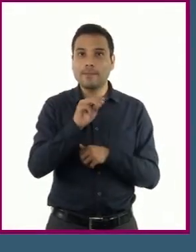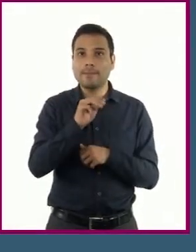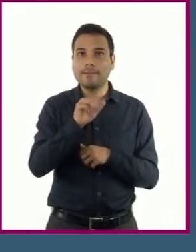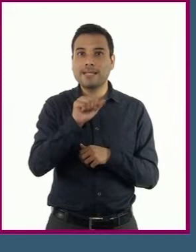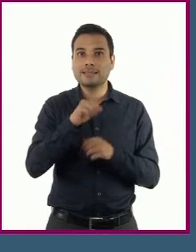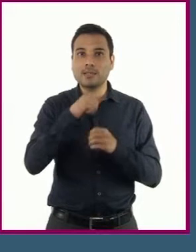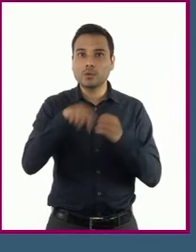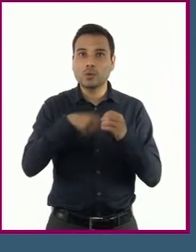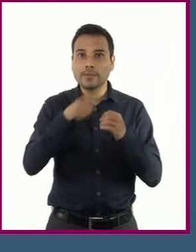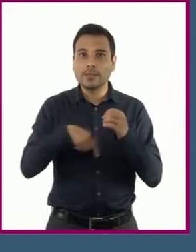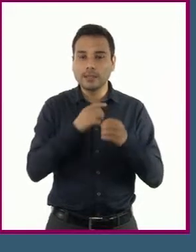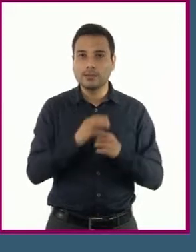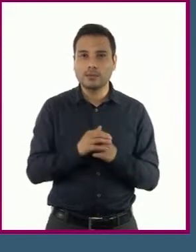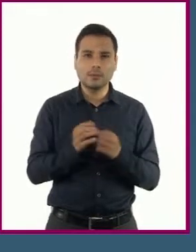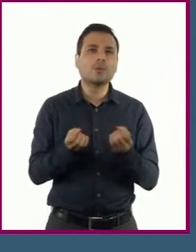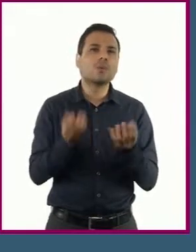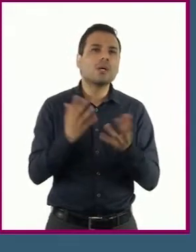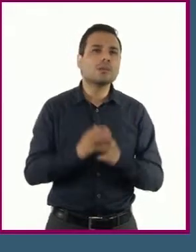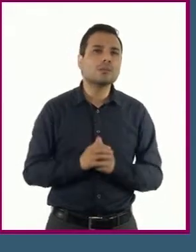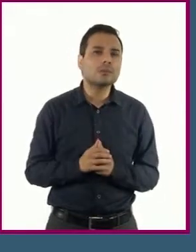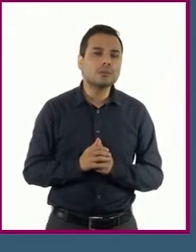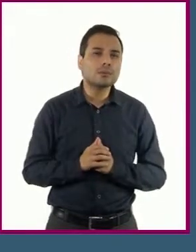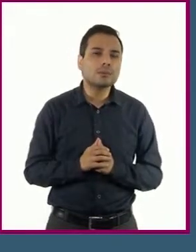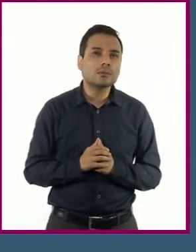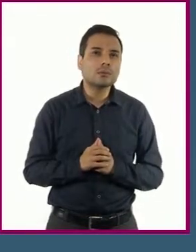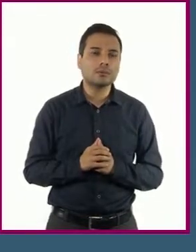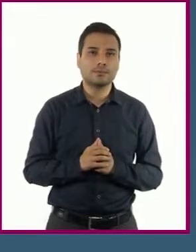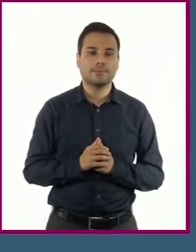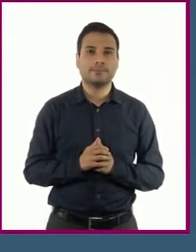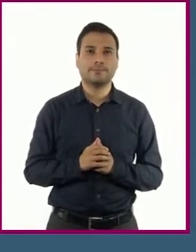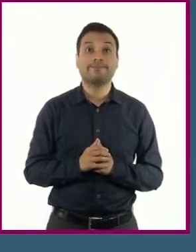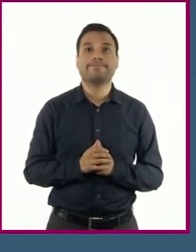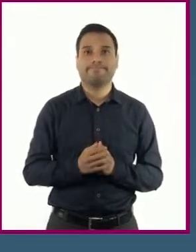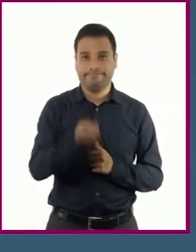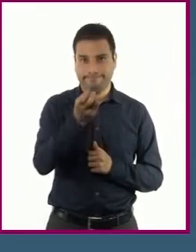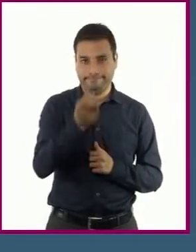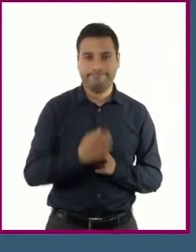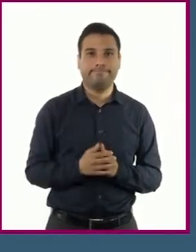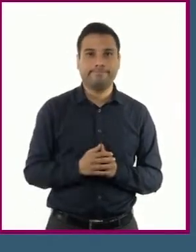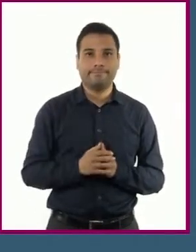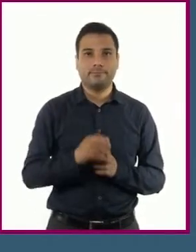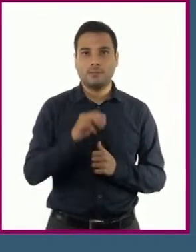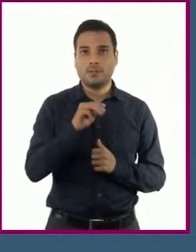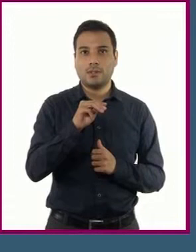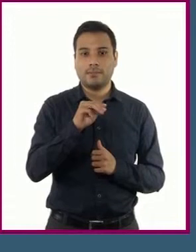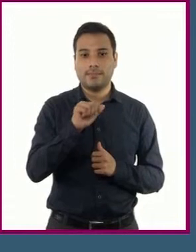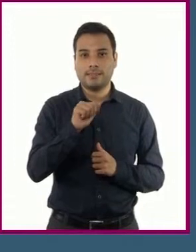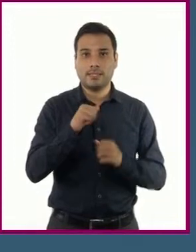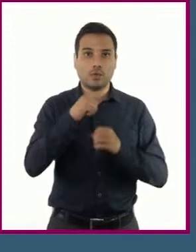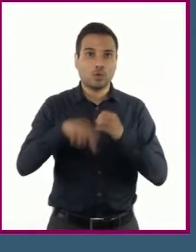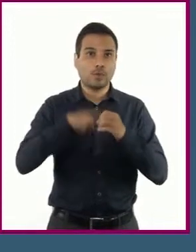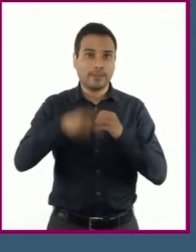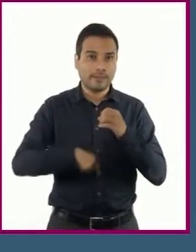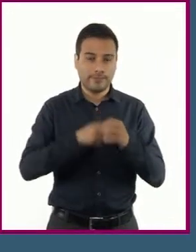alumnos, ¿cuál es la masa atómica del cobre? Así es, su masa atómica es